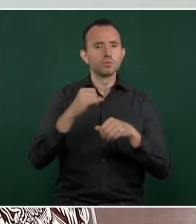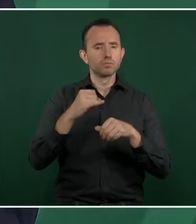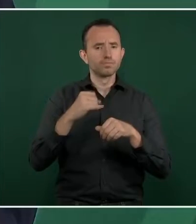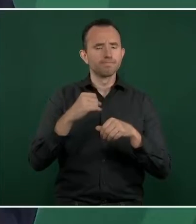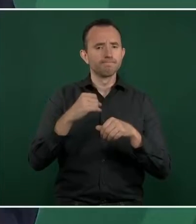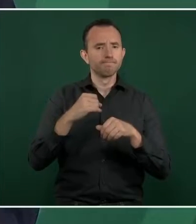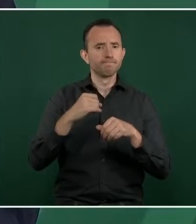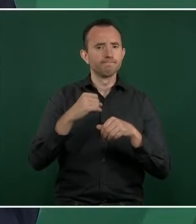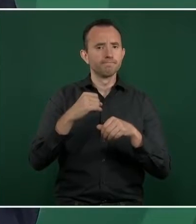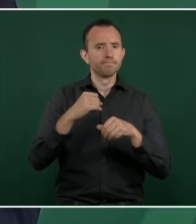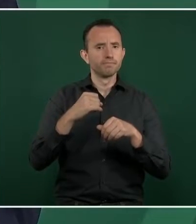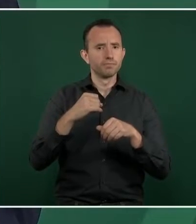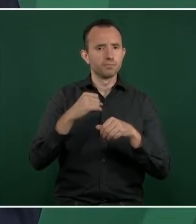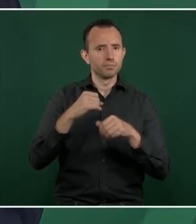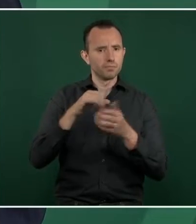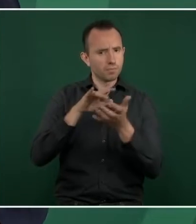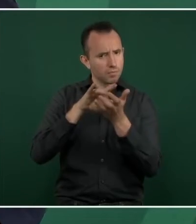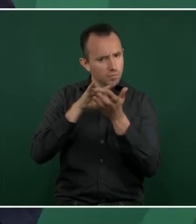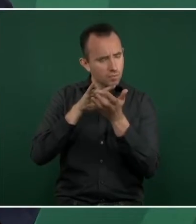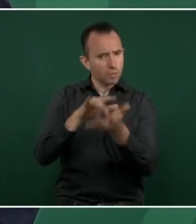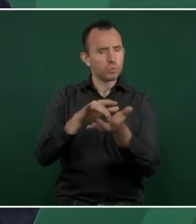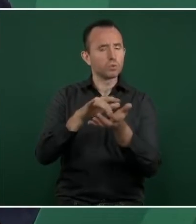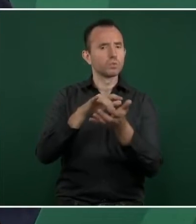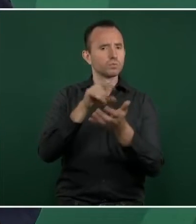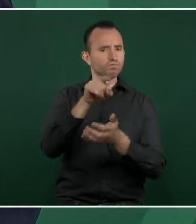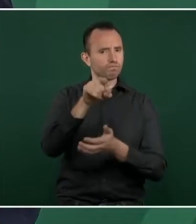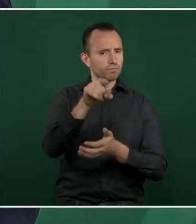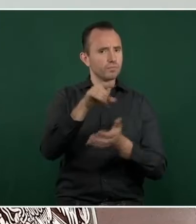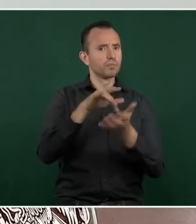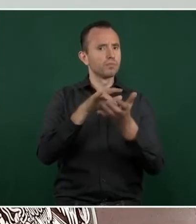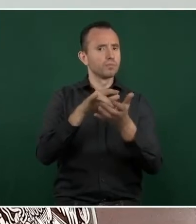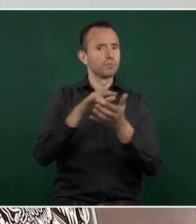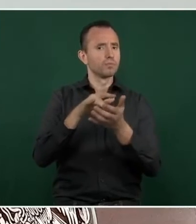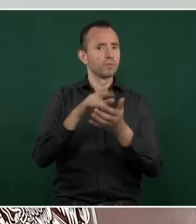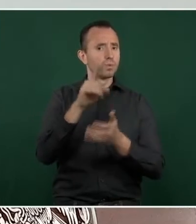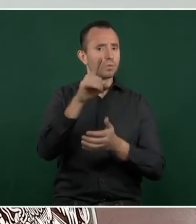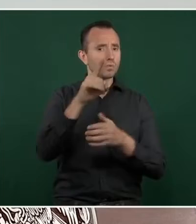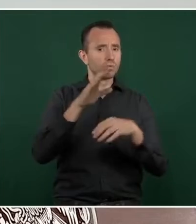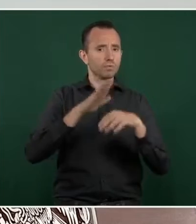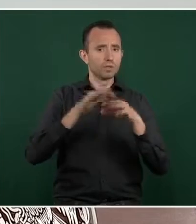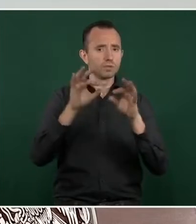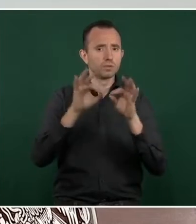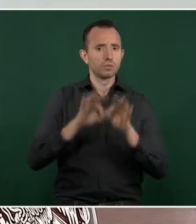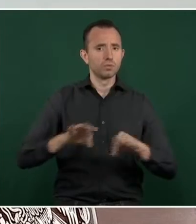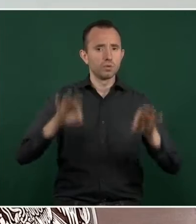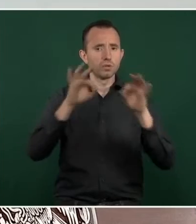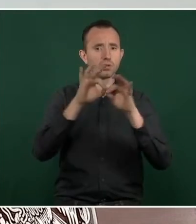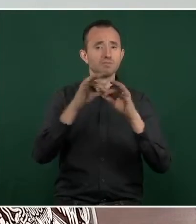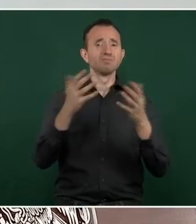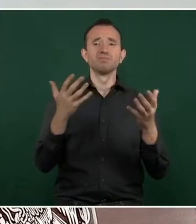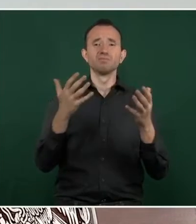todo el apoyo y, lo más importante, la libertad.